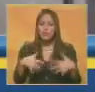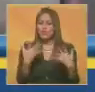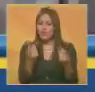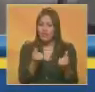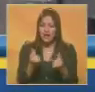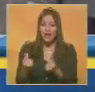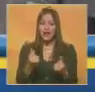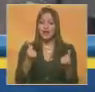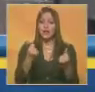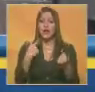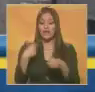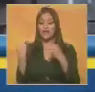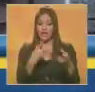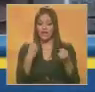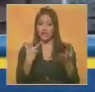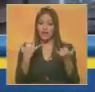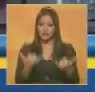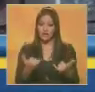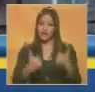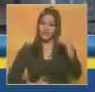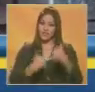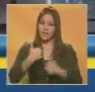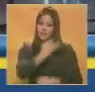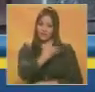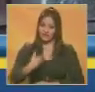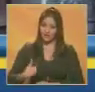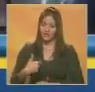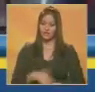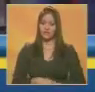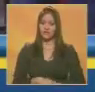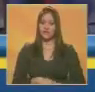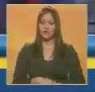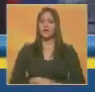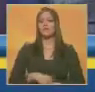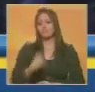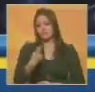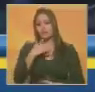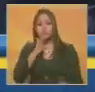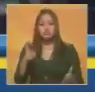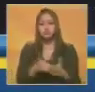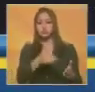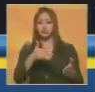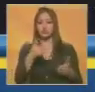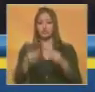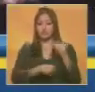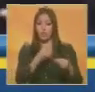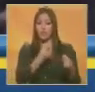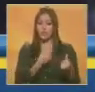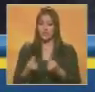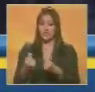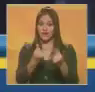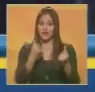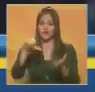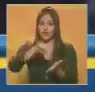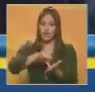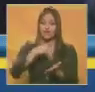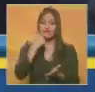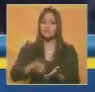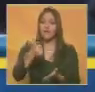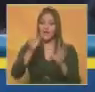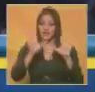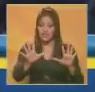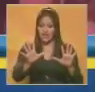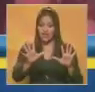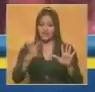que estas entidades donan a los actuales candidatos presidenciales. Los activistas irrumpieron en el centro financiero de la ciudad y cerca de una decena de